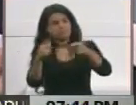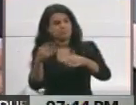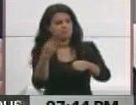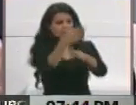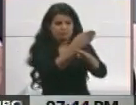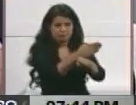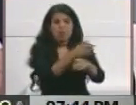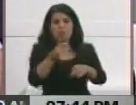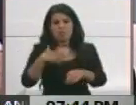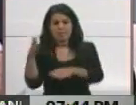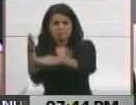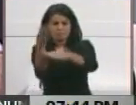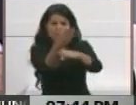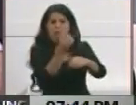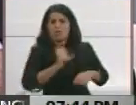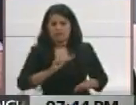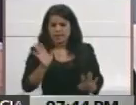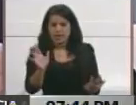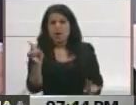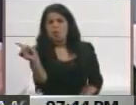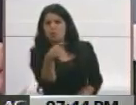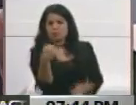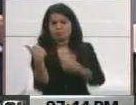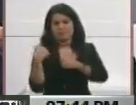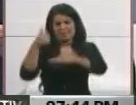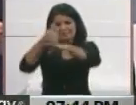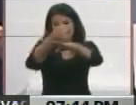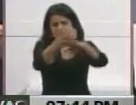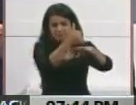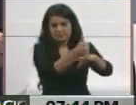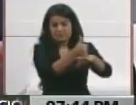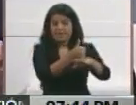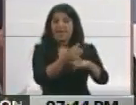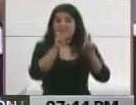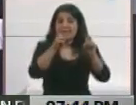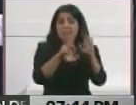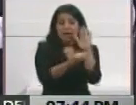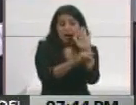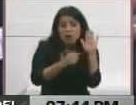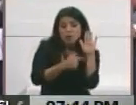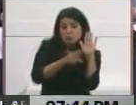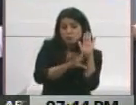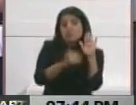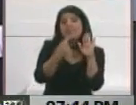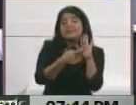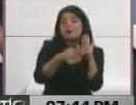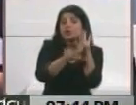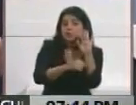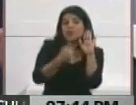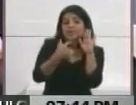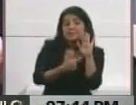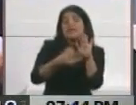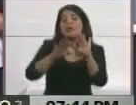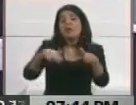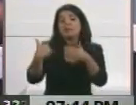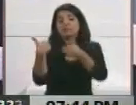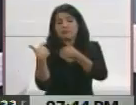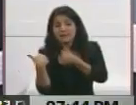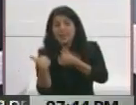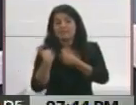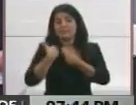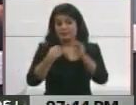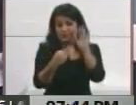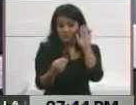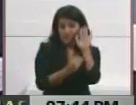cuando estamos hablando de la funciones constitucionales supuestamente incumplidas hay funciones constitucionales